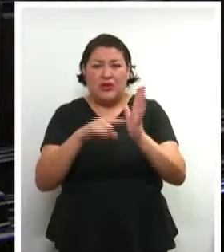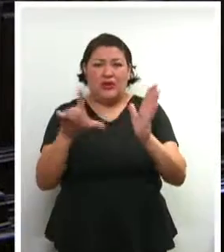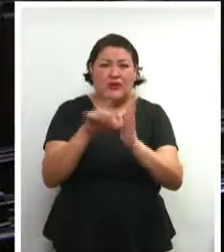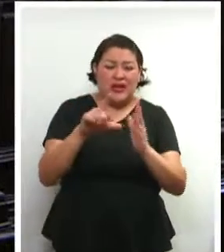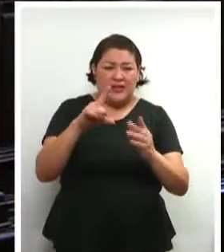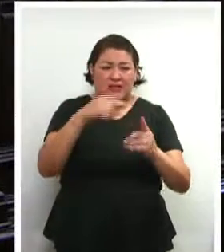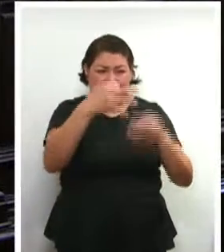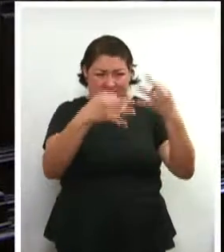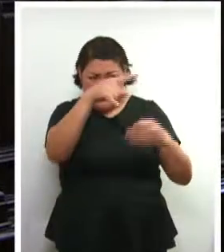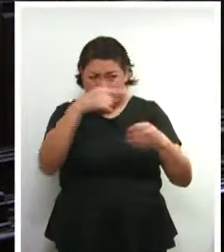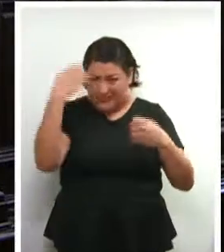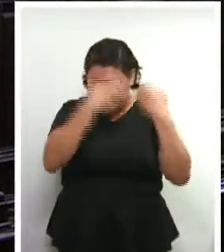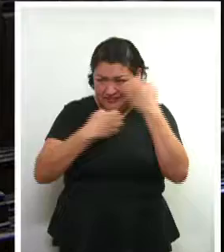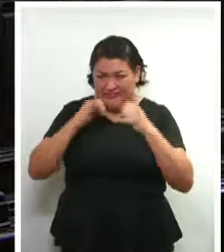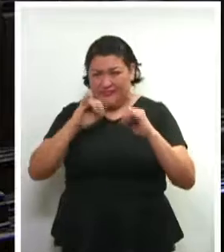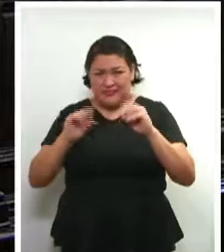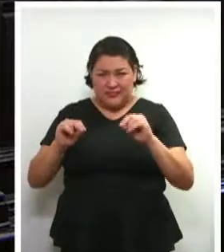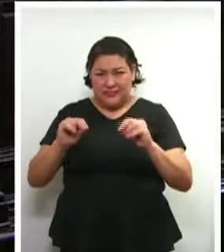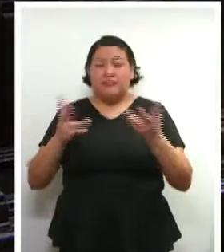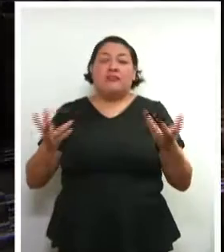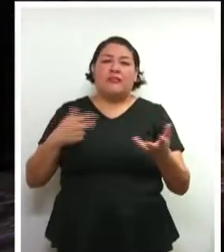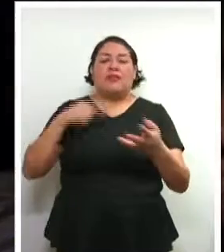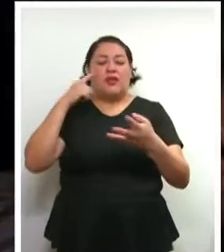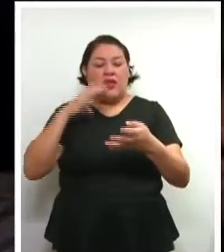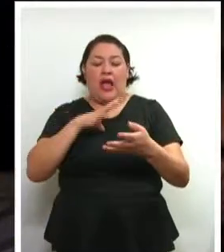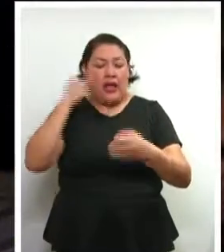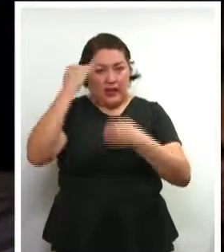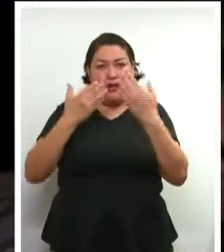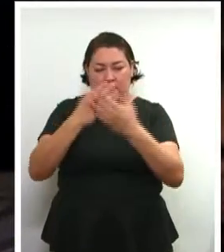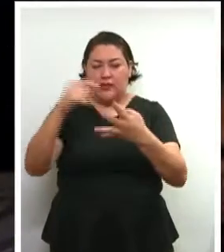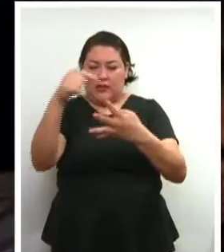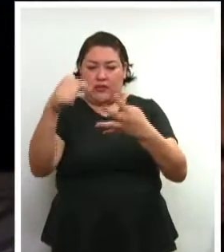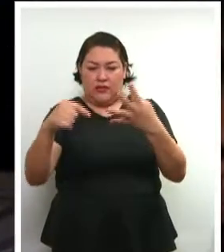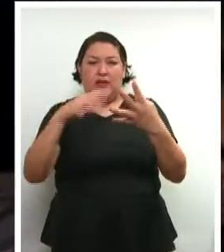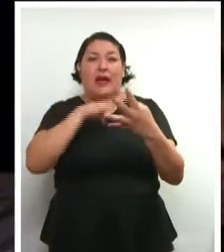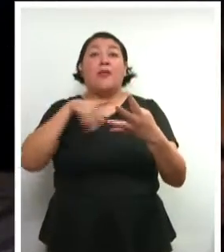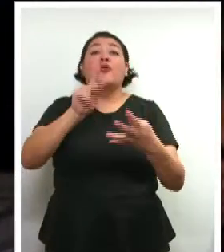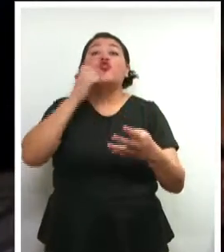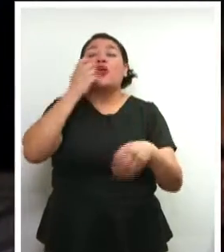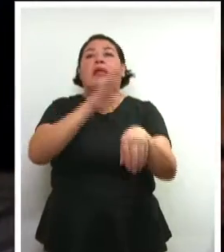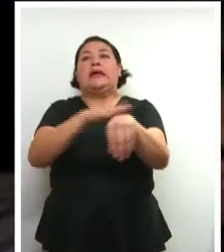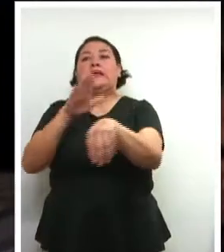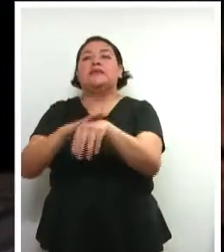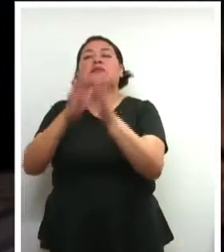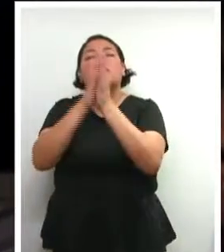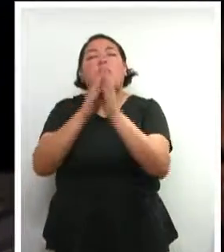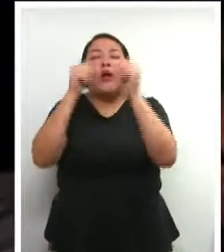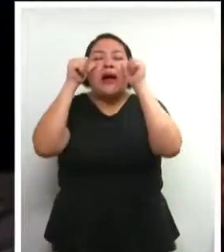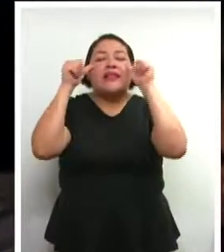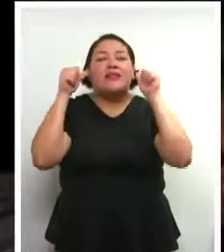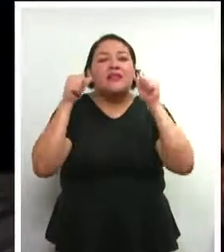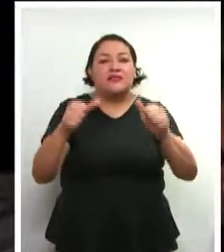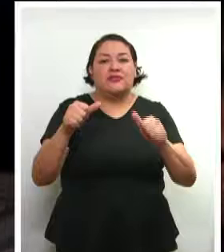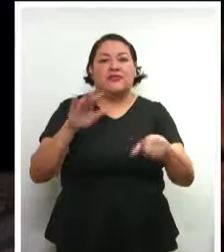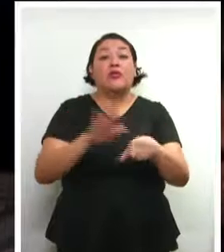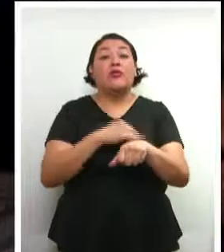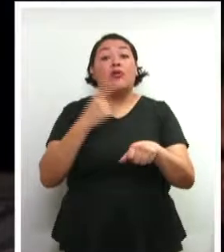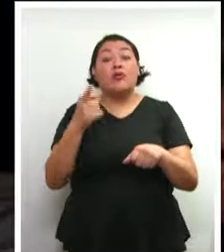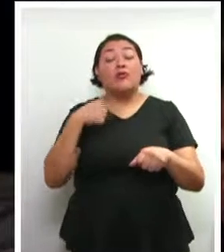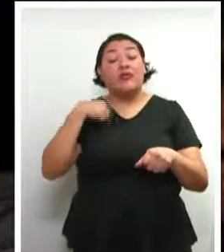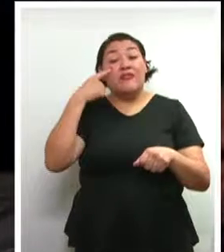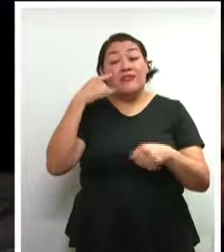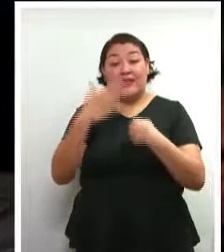planteamientos fundamentales. El proyecto trata otros puntos, pero yo quería llamar la atención desde ahora a que será este punto de